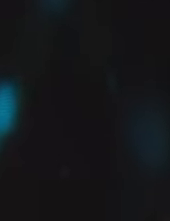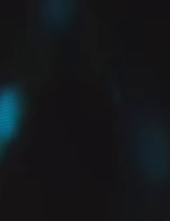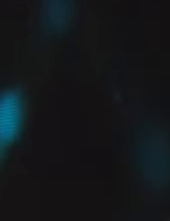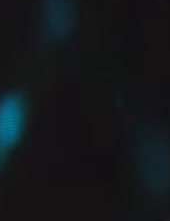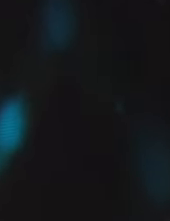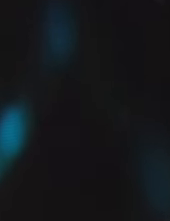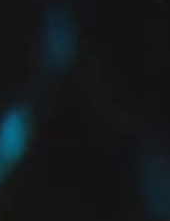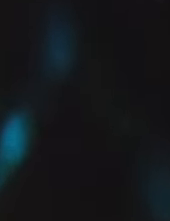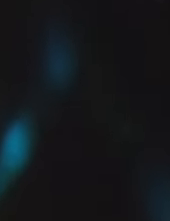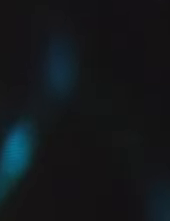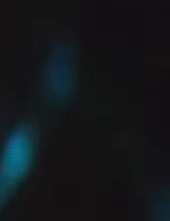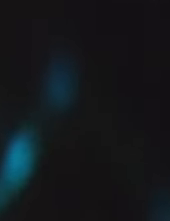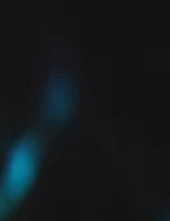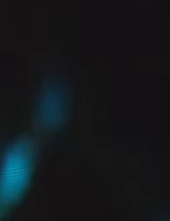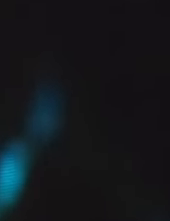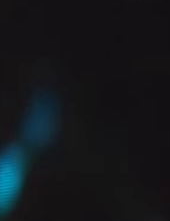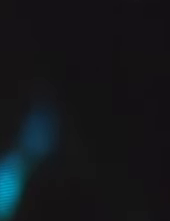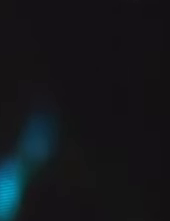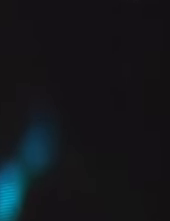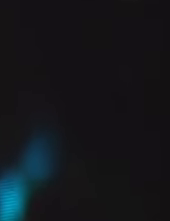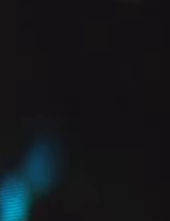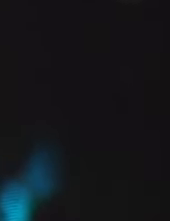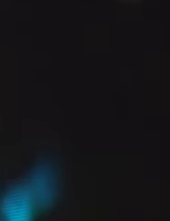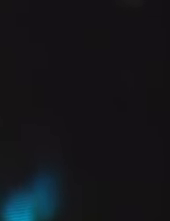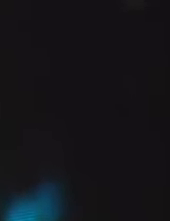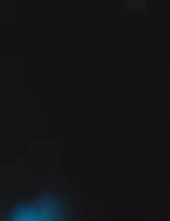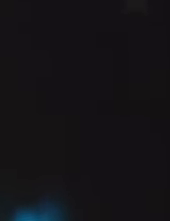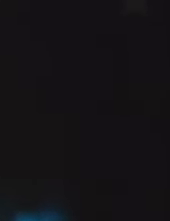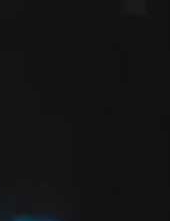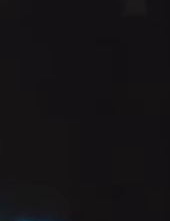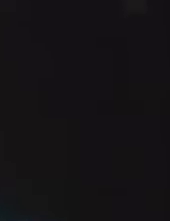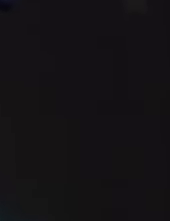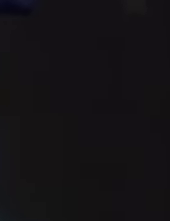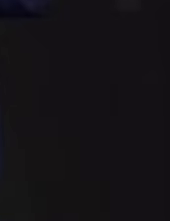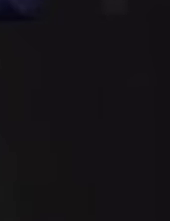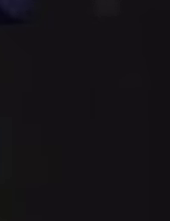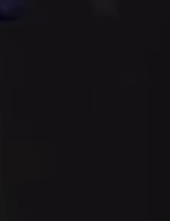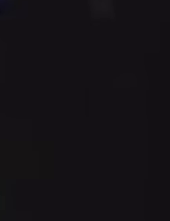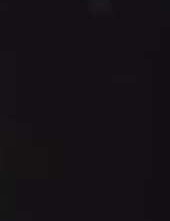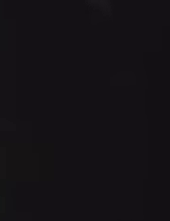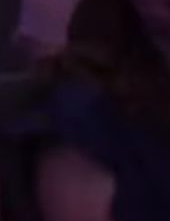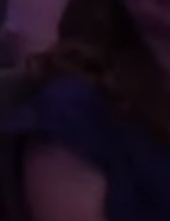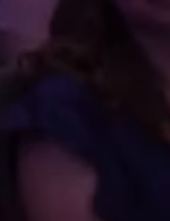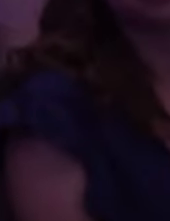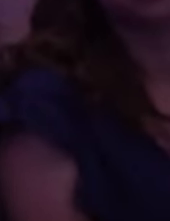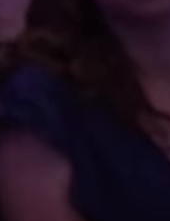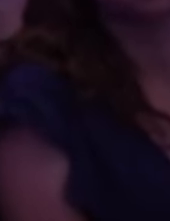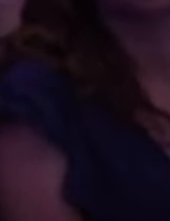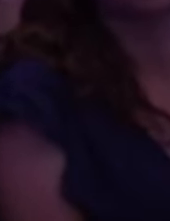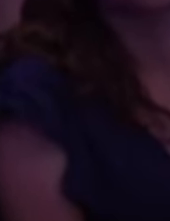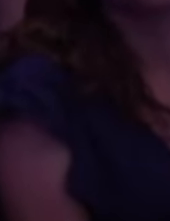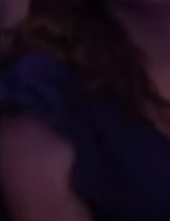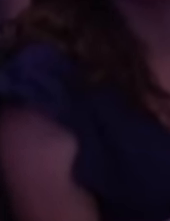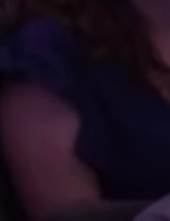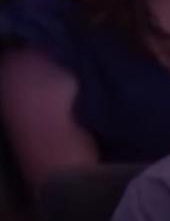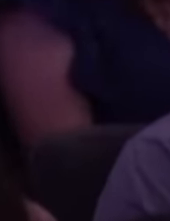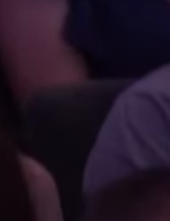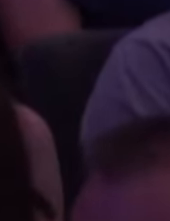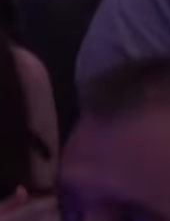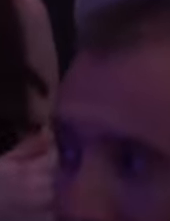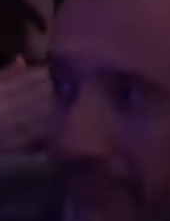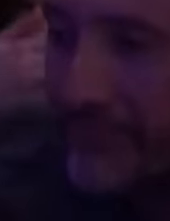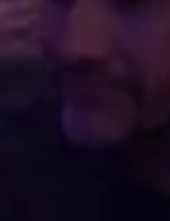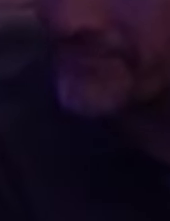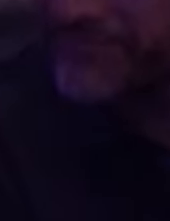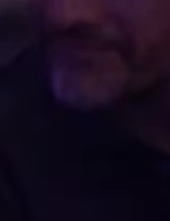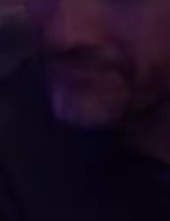levante ministra por favor levántese para que le demos un gran aplauso y estamos muy contentos que haya da un espacio